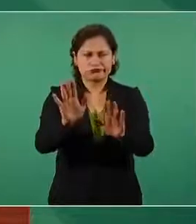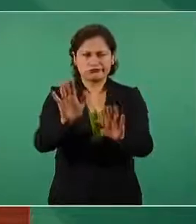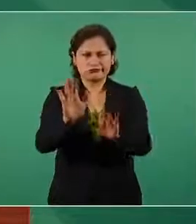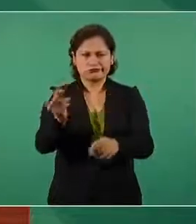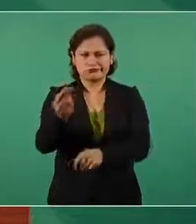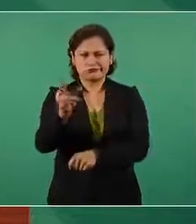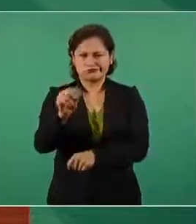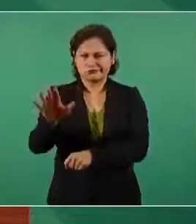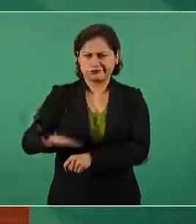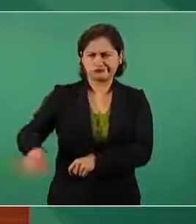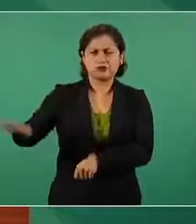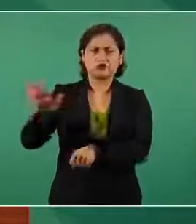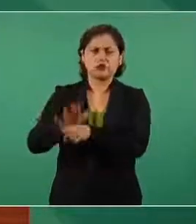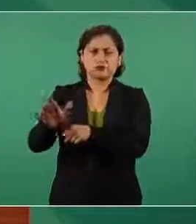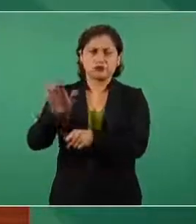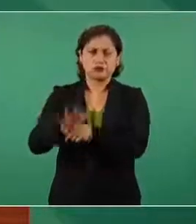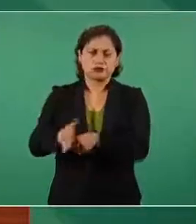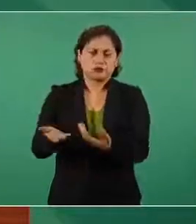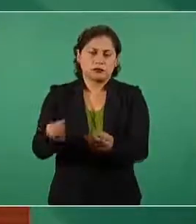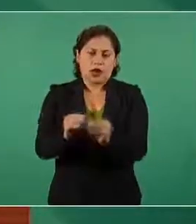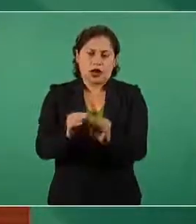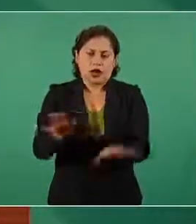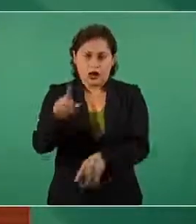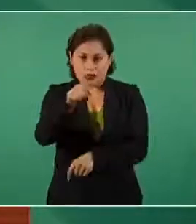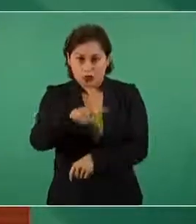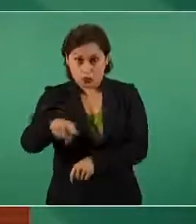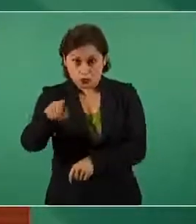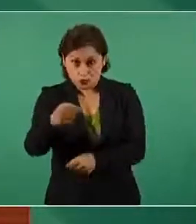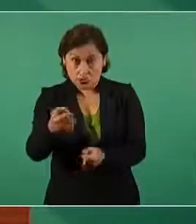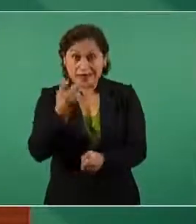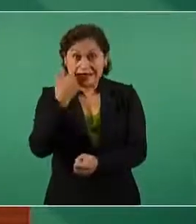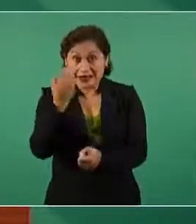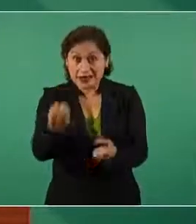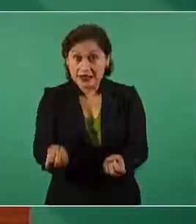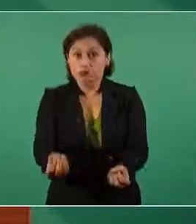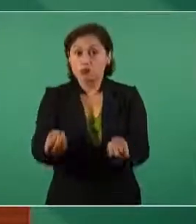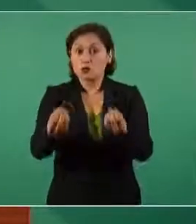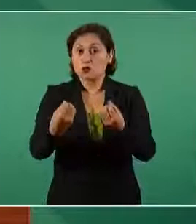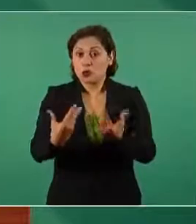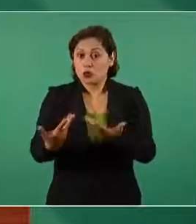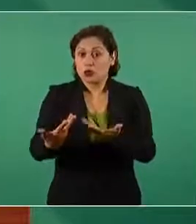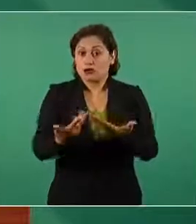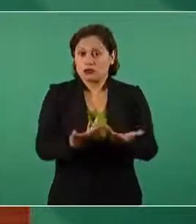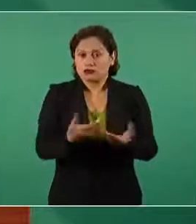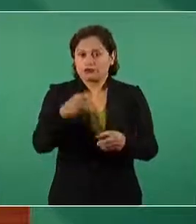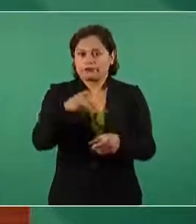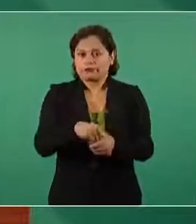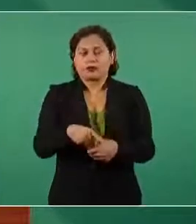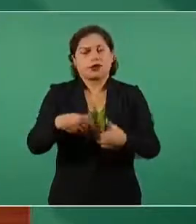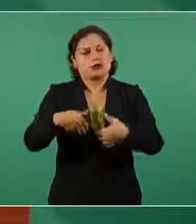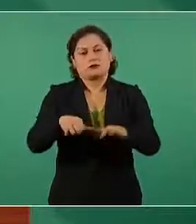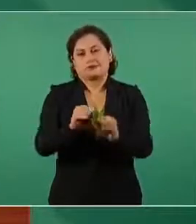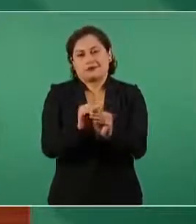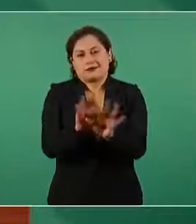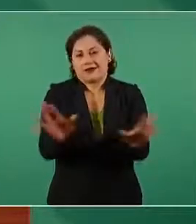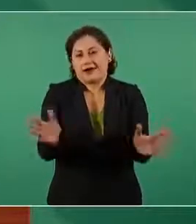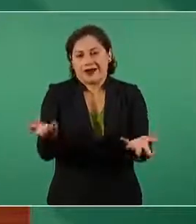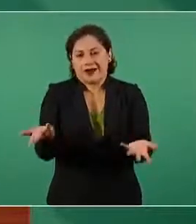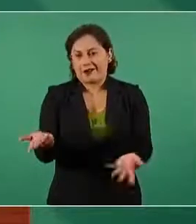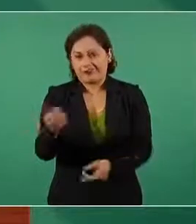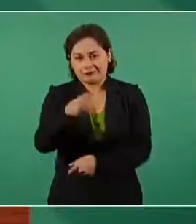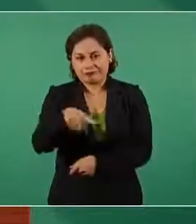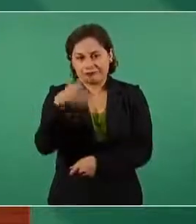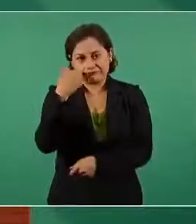nada. Evidentemente que si hay donaciones siempre serán bienvenidas. Hay una manera, todos